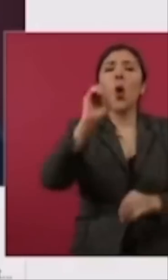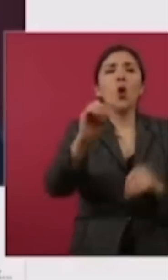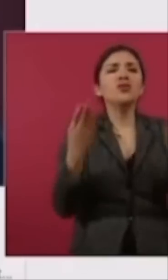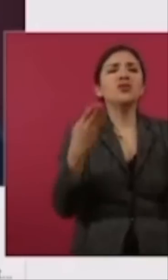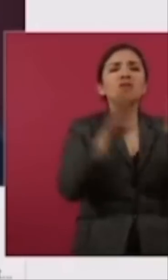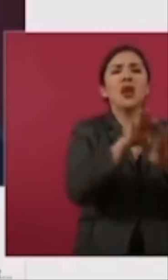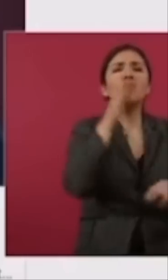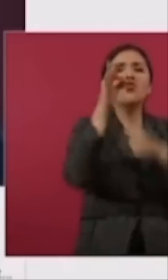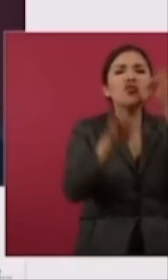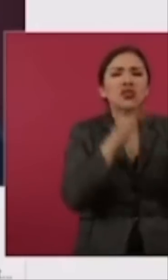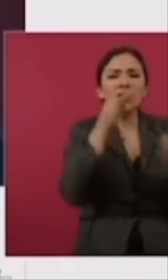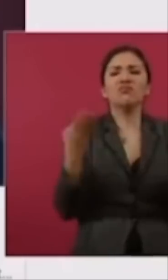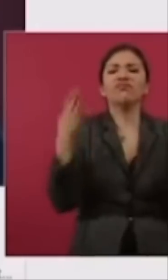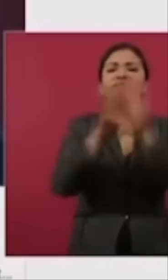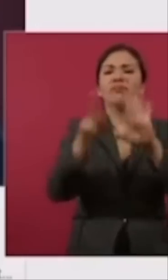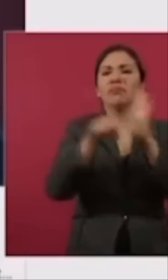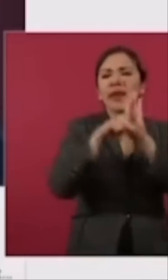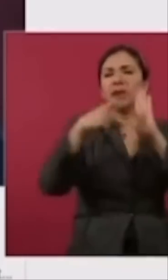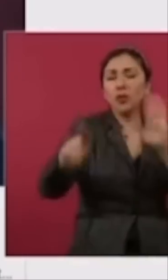en el pasado?